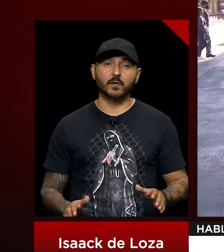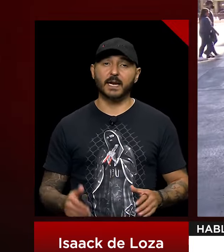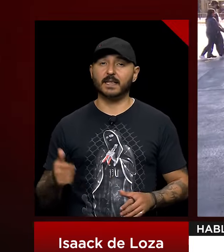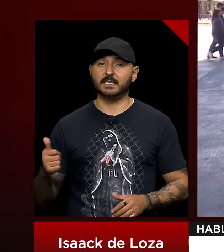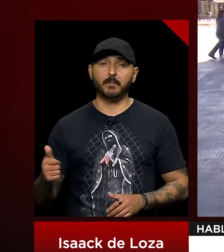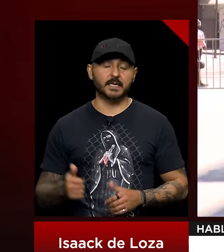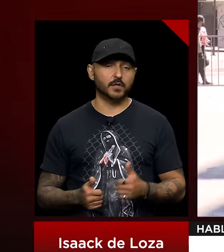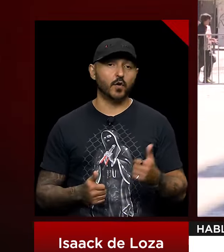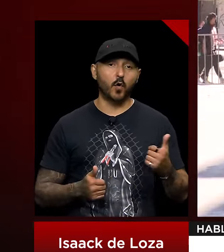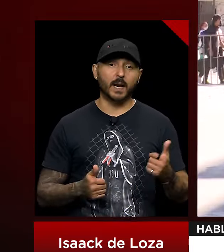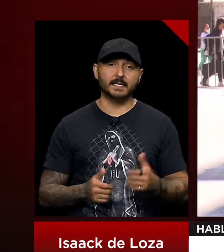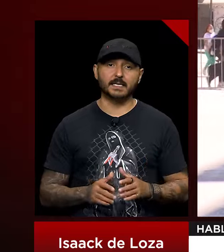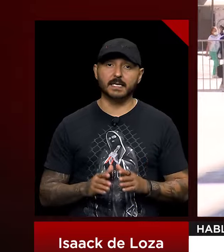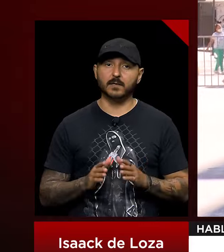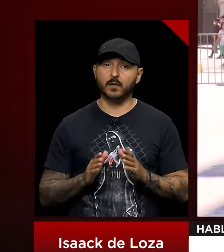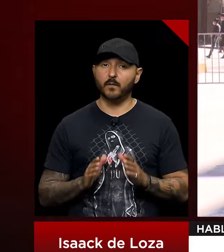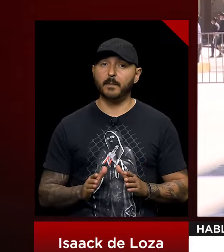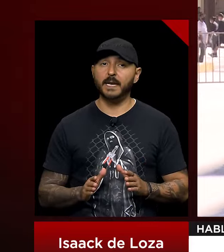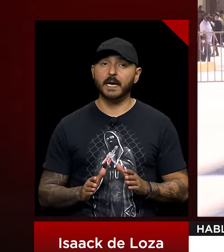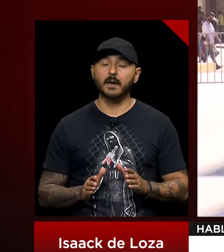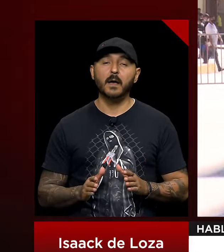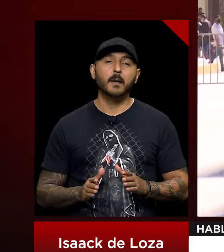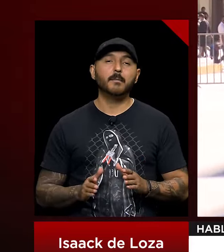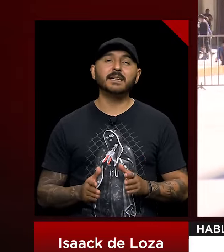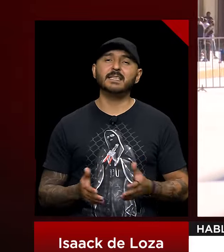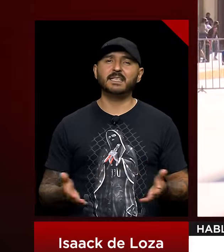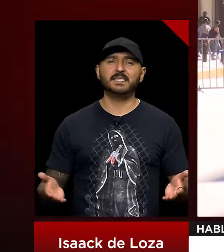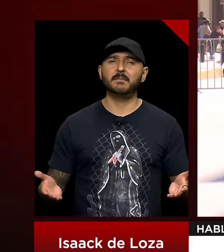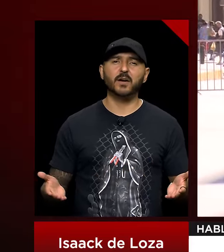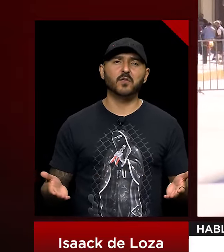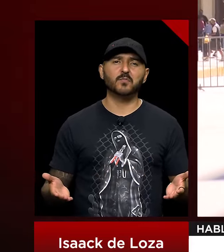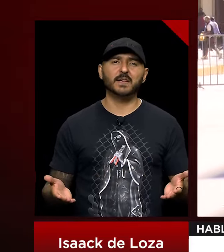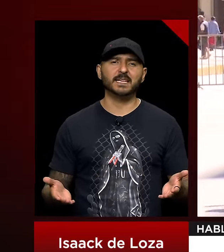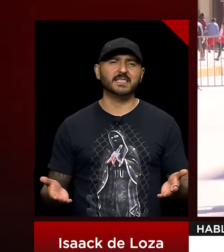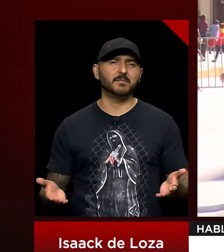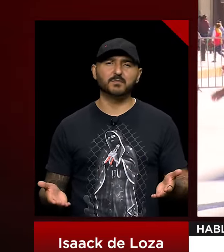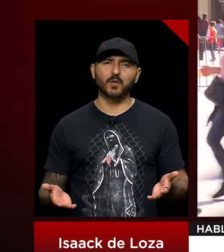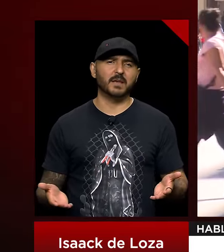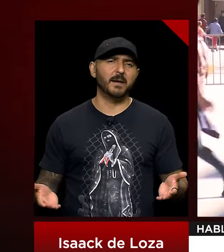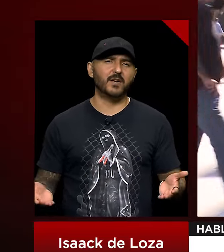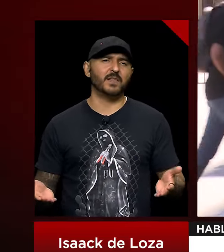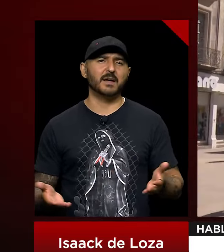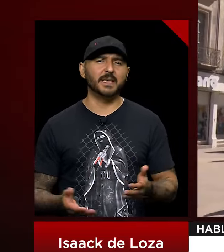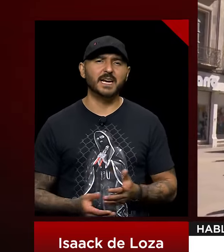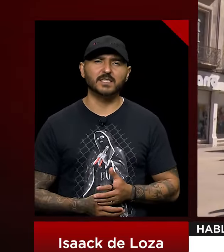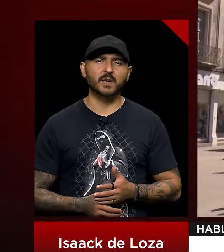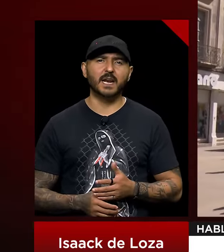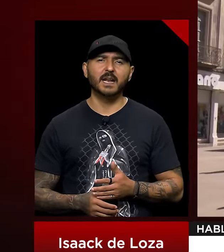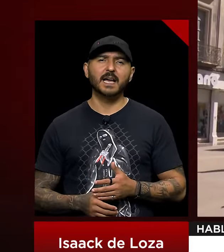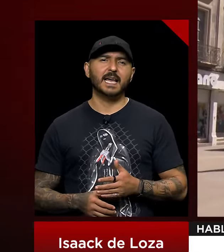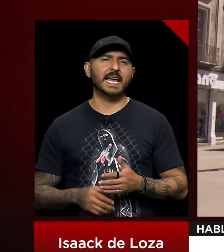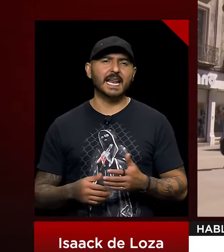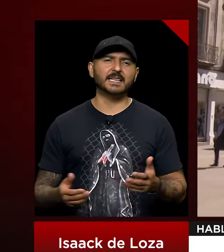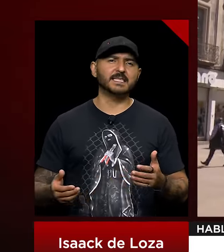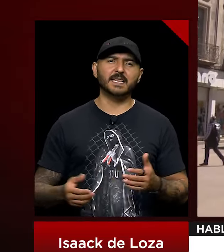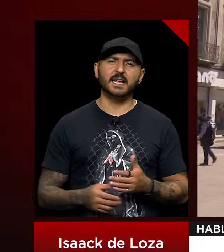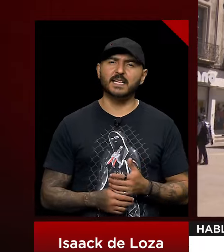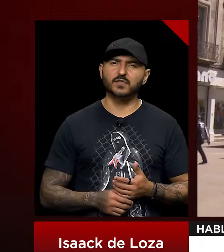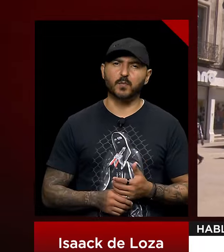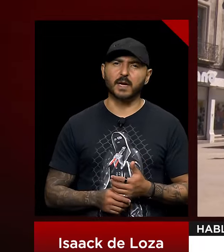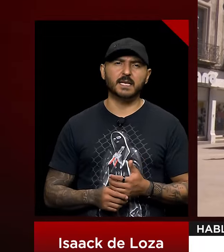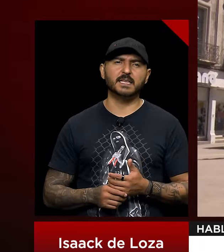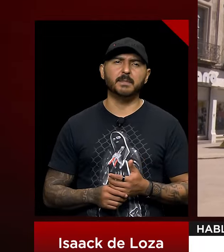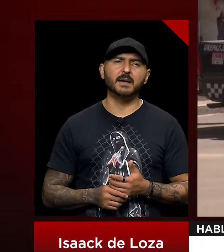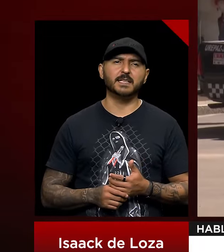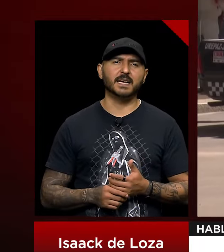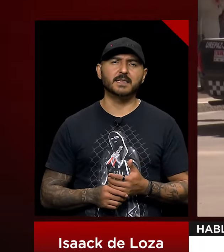el impacto de la desaparición o el asesinato de un familiar va a sentirse mejor porque estamos por debajo de la media nacional en la tasa de